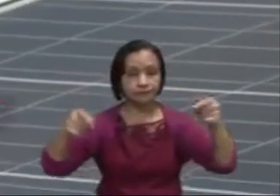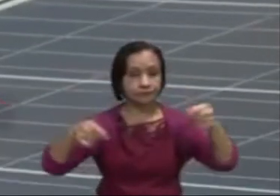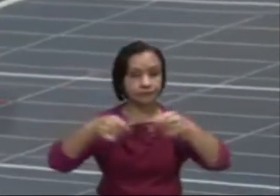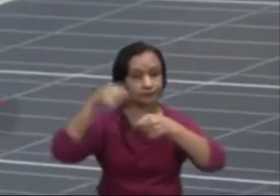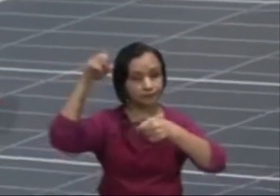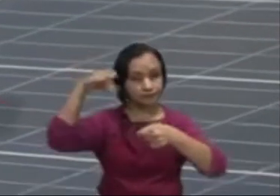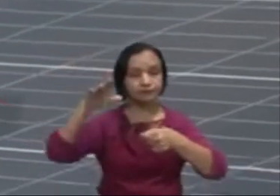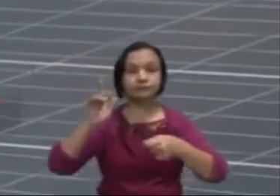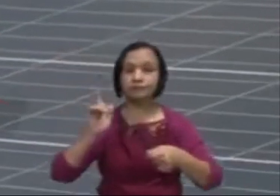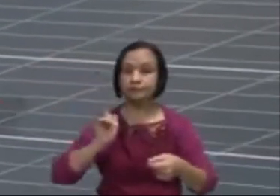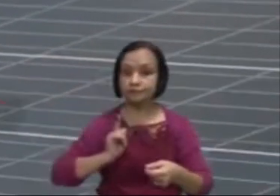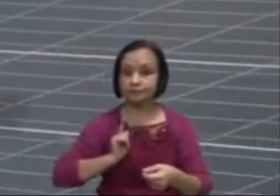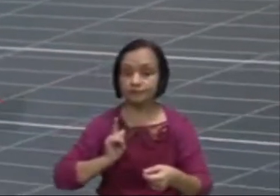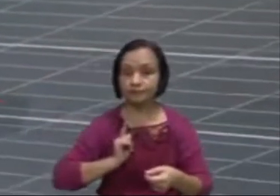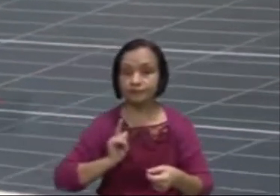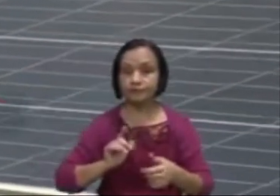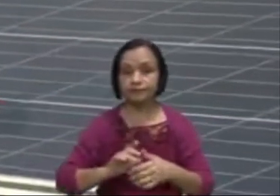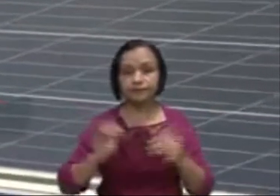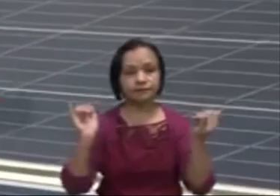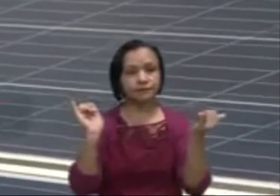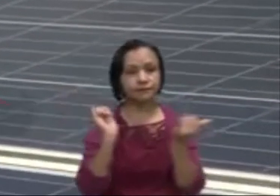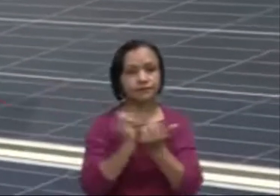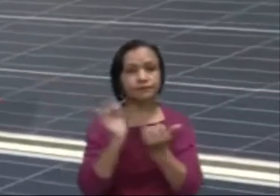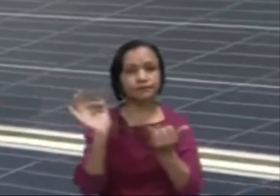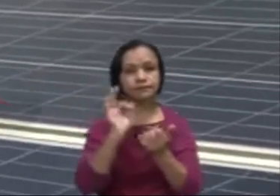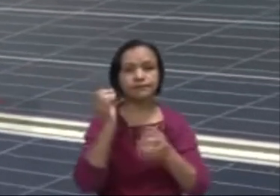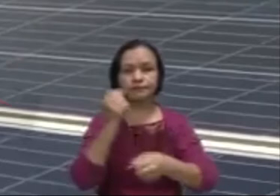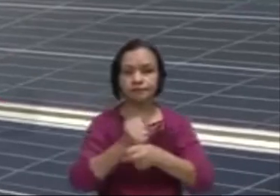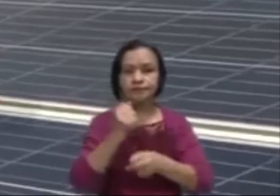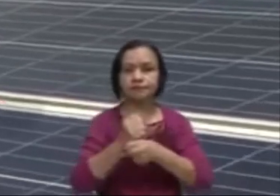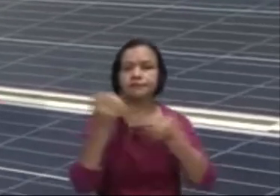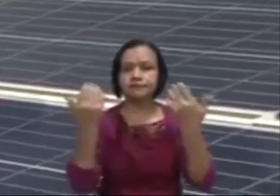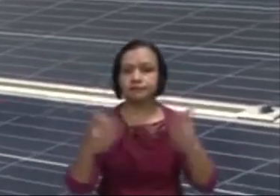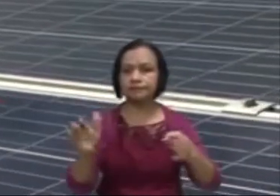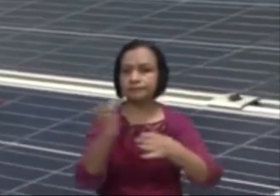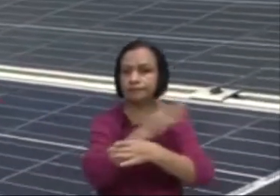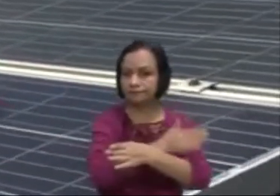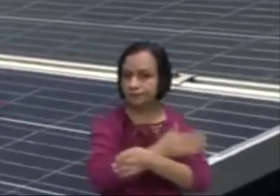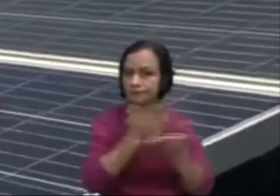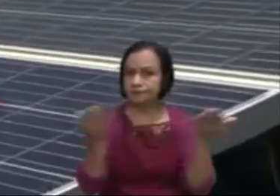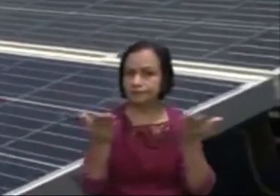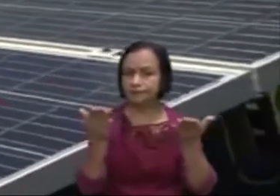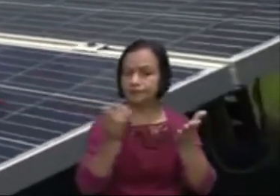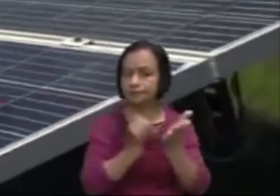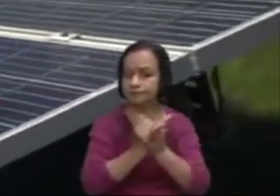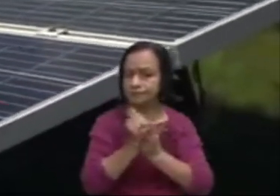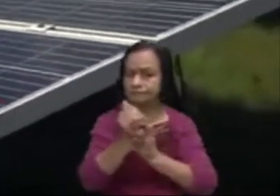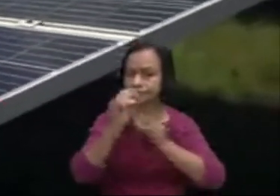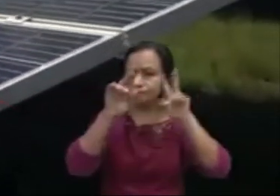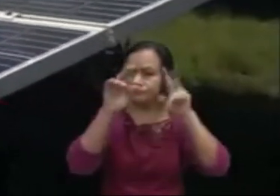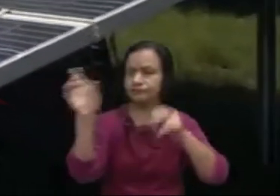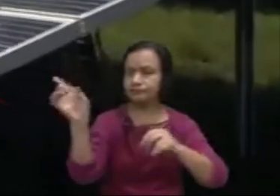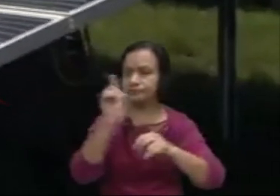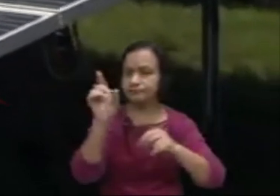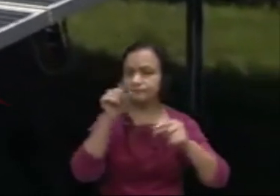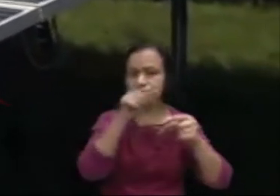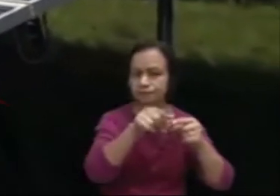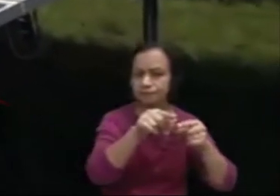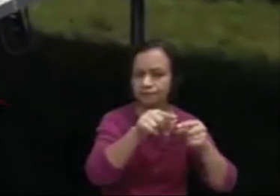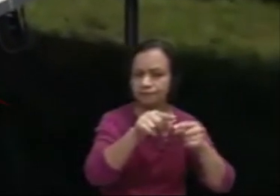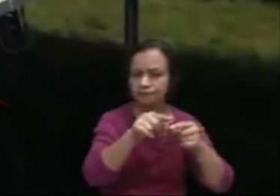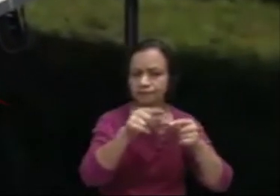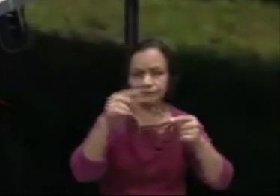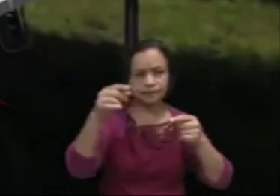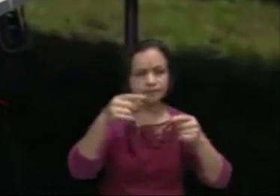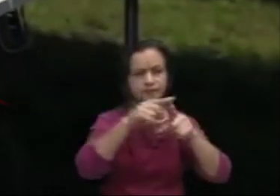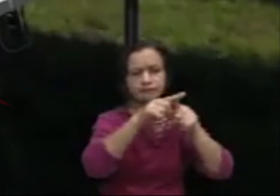venido alcanzando, de igual forma se trabajó en hacer un diagnóstico de dónde íbamos a ubicar los